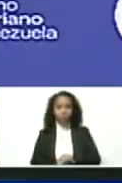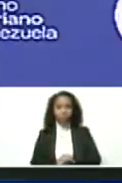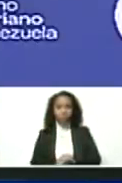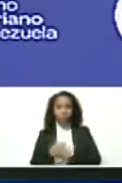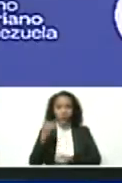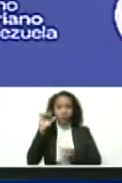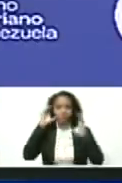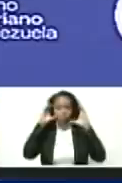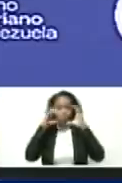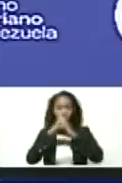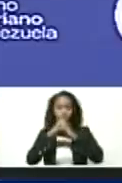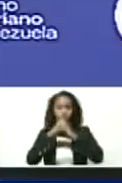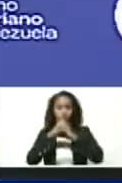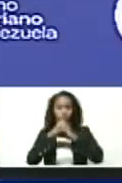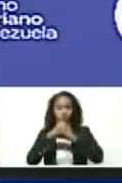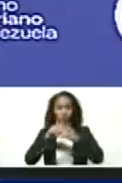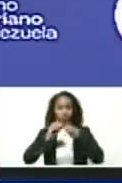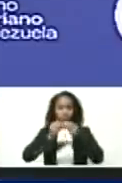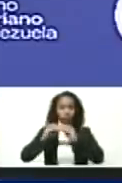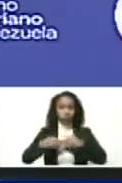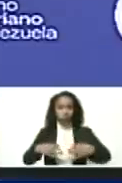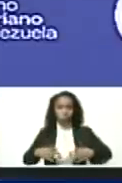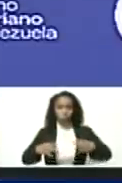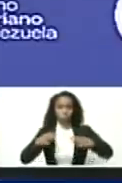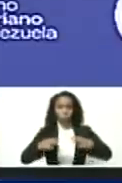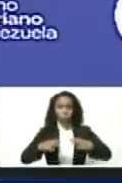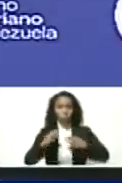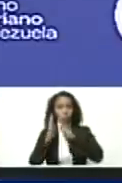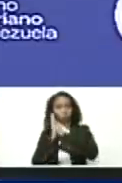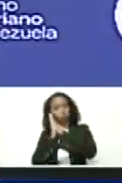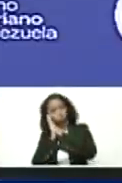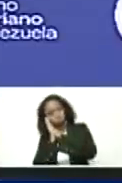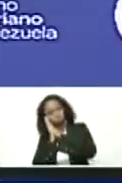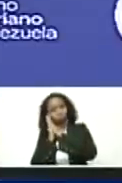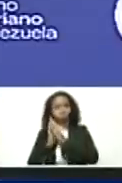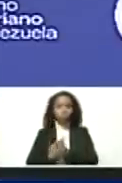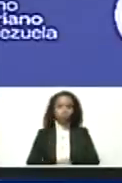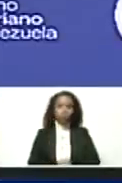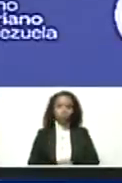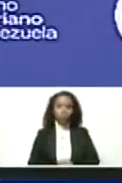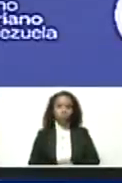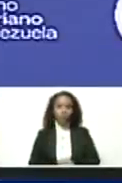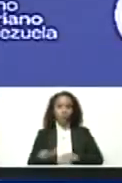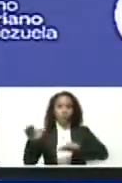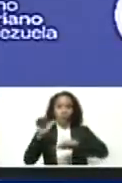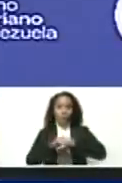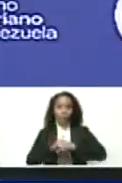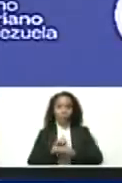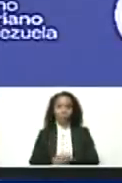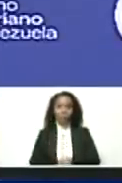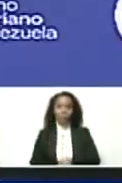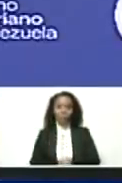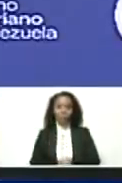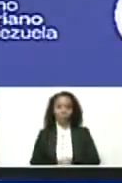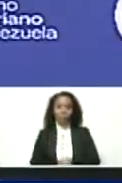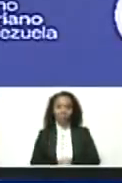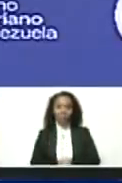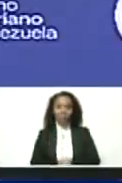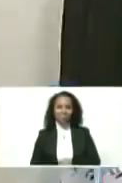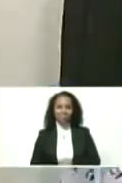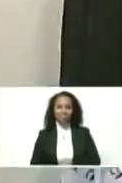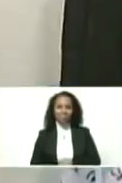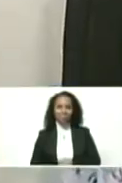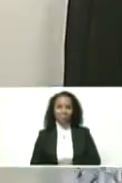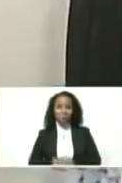la fabricación de pijamas, ropa de dormir y calzado. Erika. Sí,